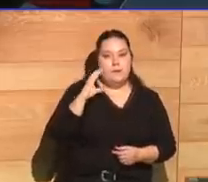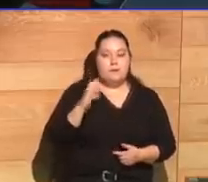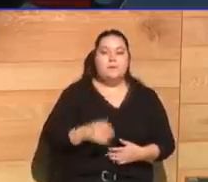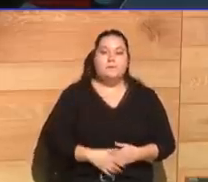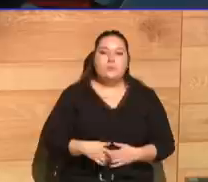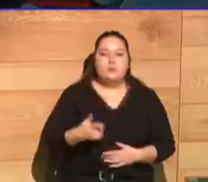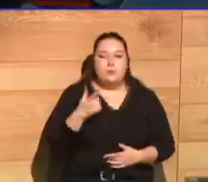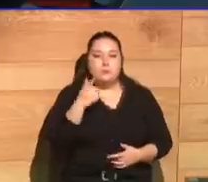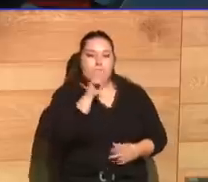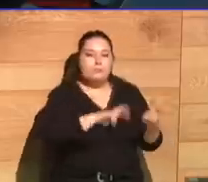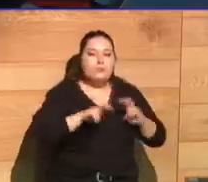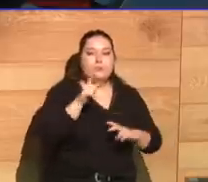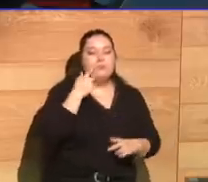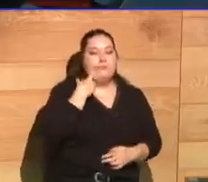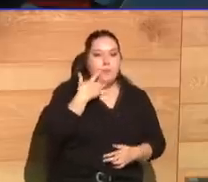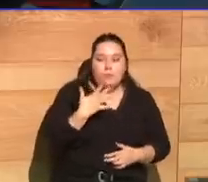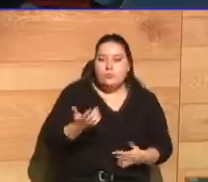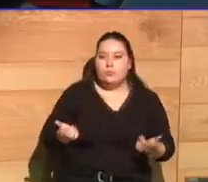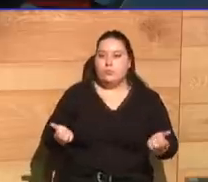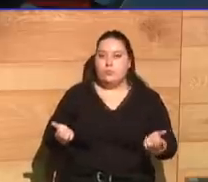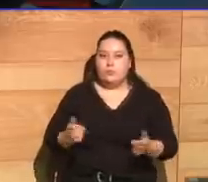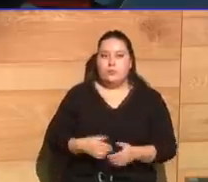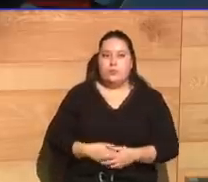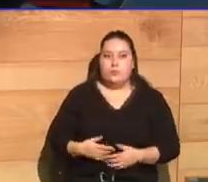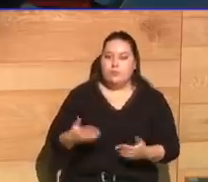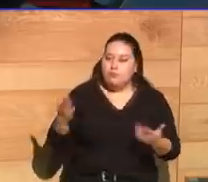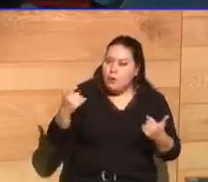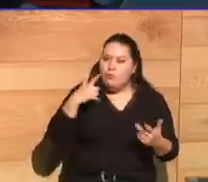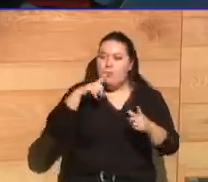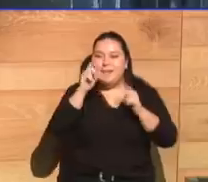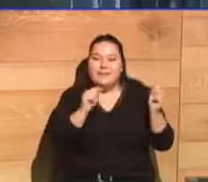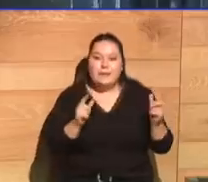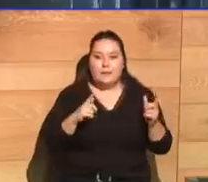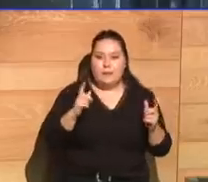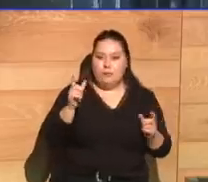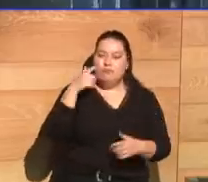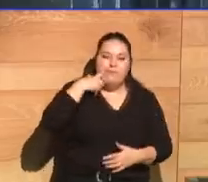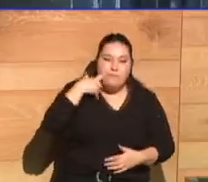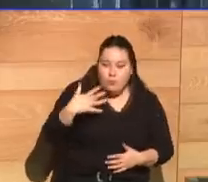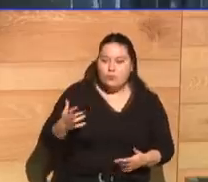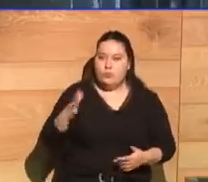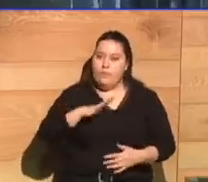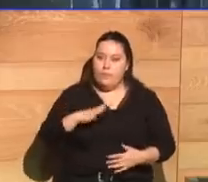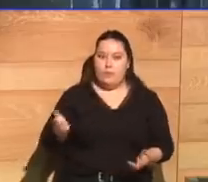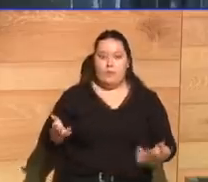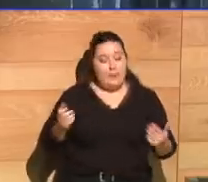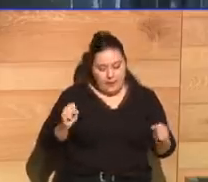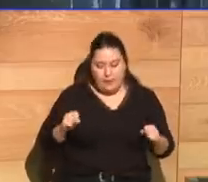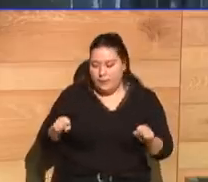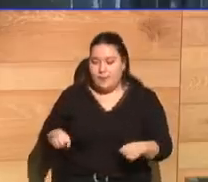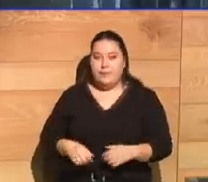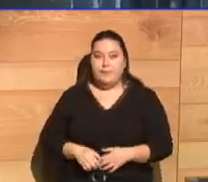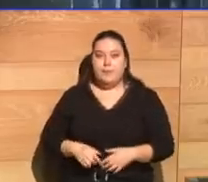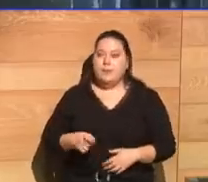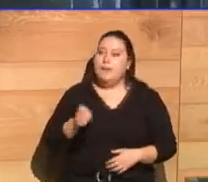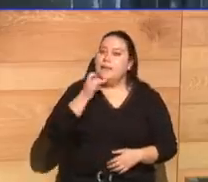Oye, una estrella, porque además Alexander Salkin pedía, tráeme una estrella para Superman, tráeme una estrella para Superman. Y el hijo decía, bueno, vale, tal, ¿qué